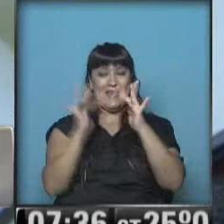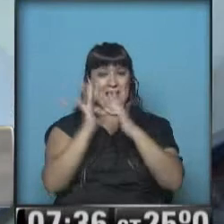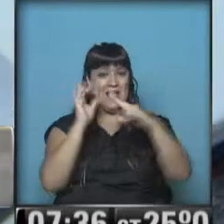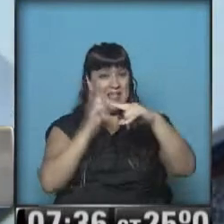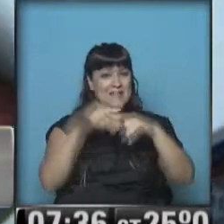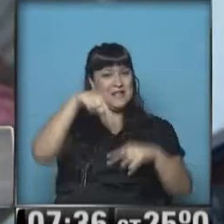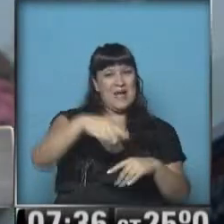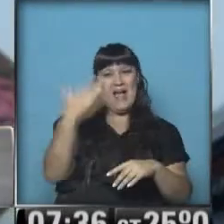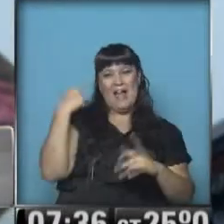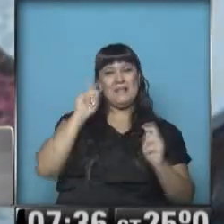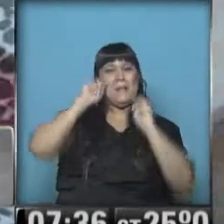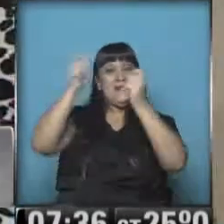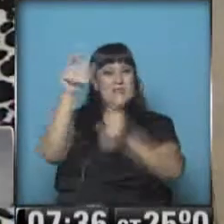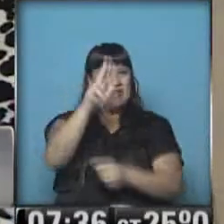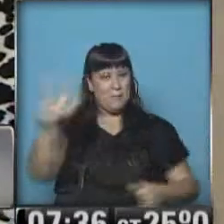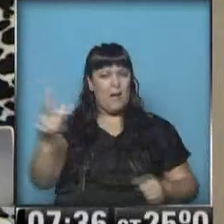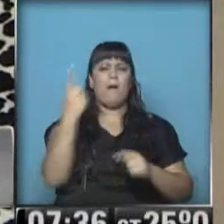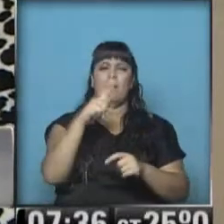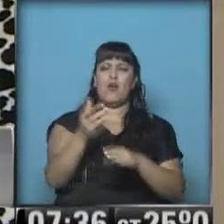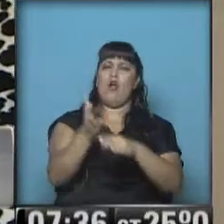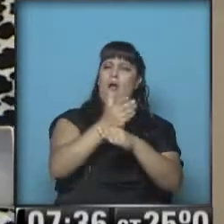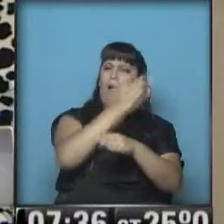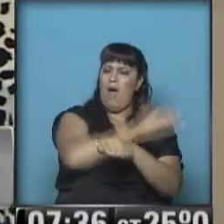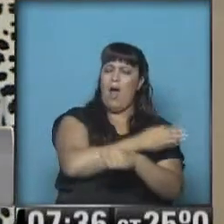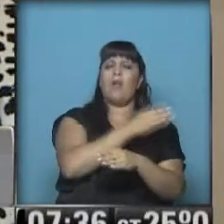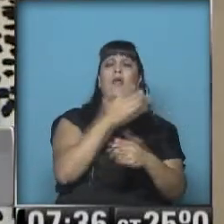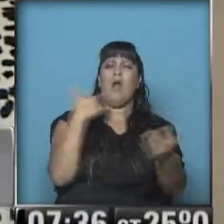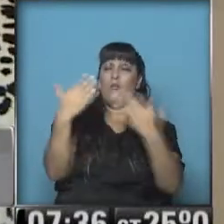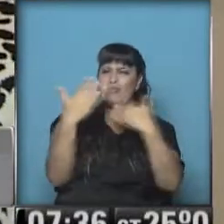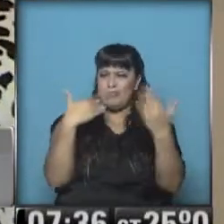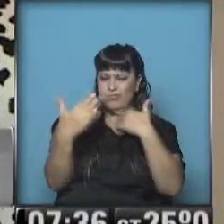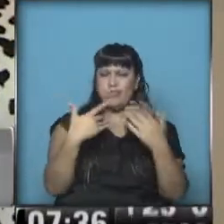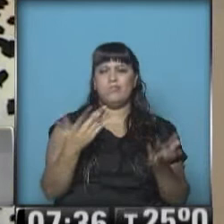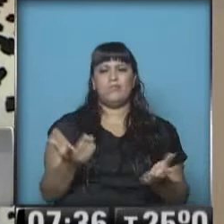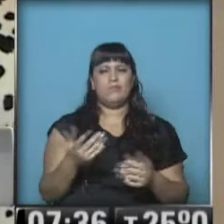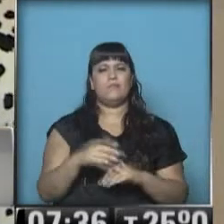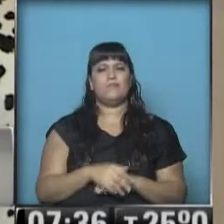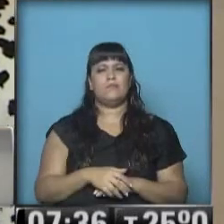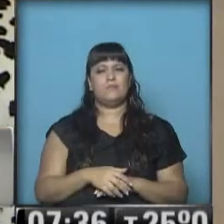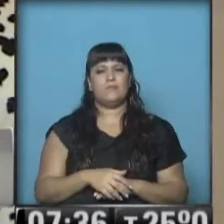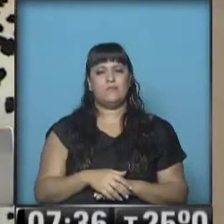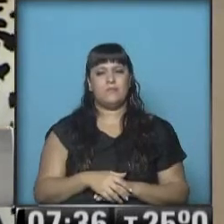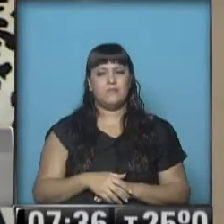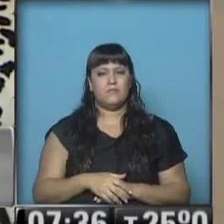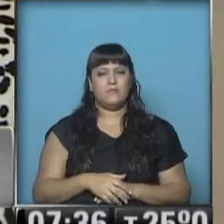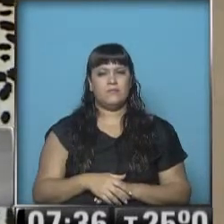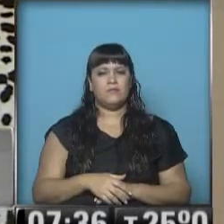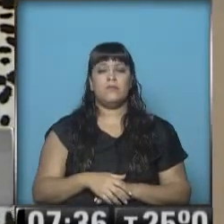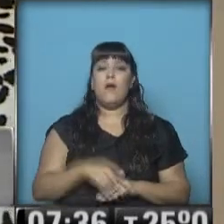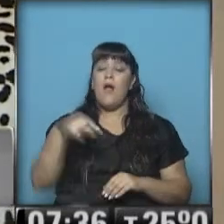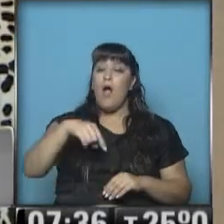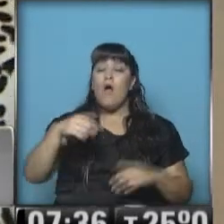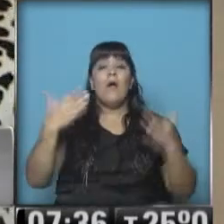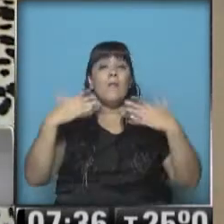esta visita al Papa, pero antes ya con las charlas con el que sucedió a Bergoglio, Monseñor Arancedo, están